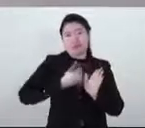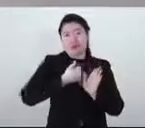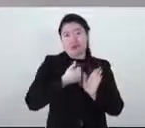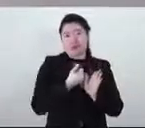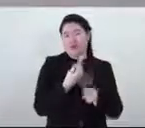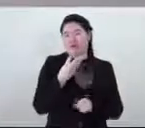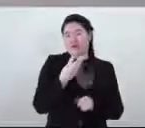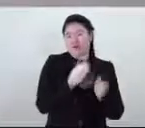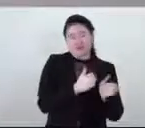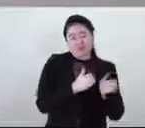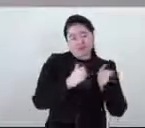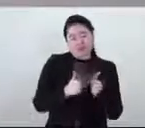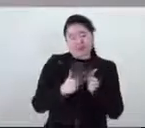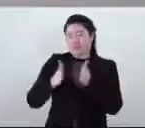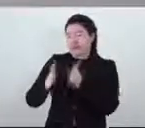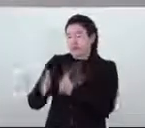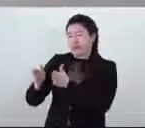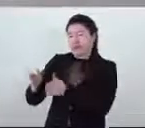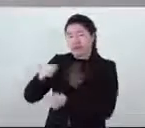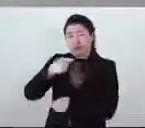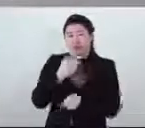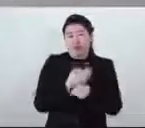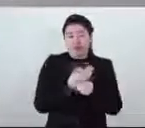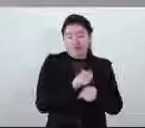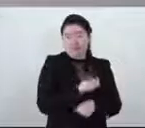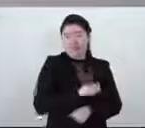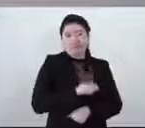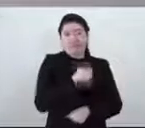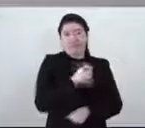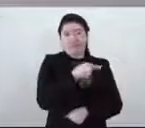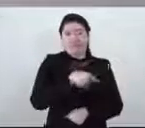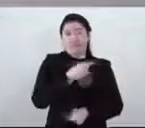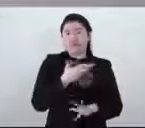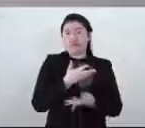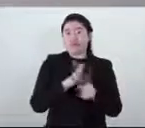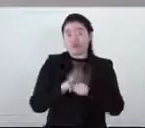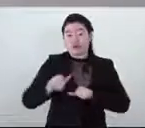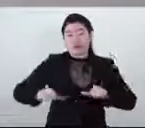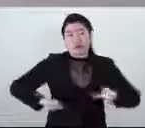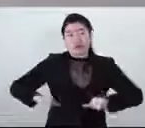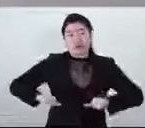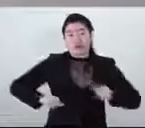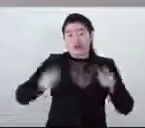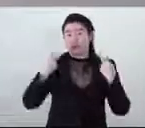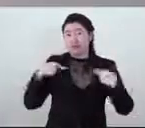fases que describe las actividades de nuestros expertos